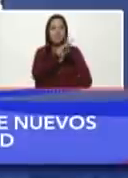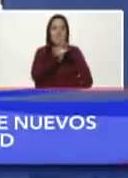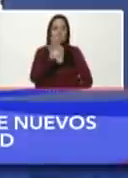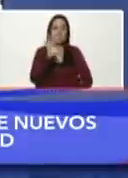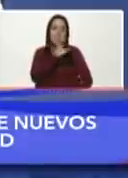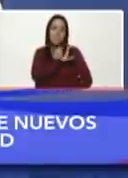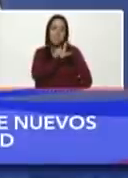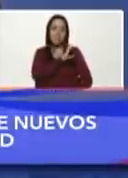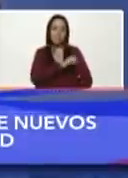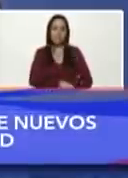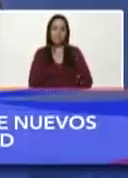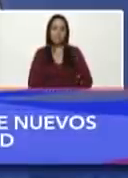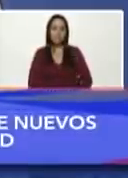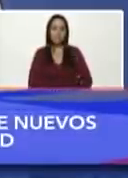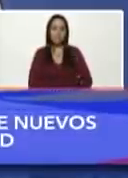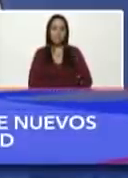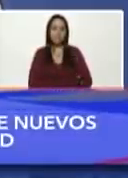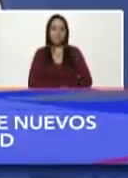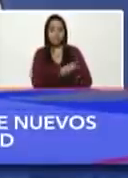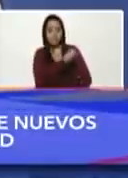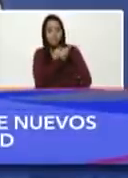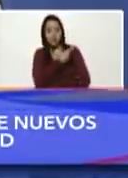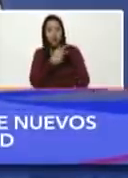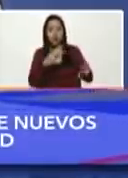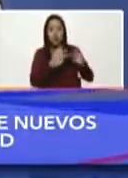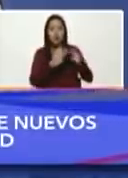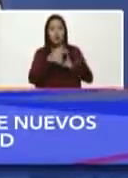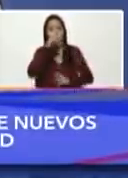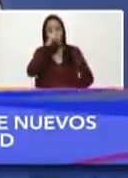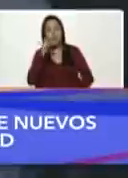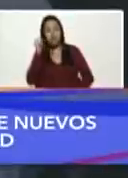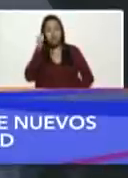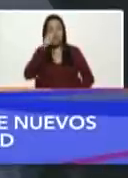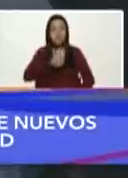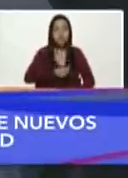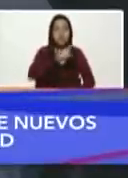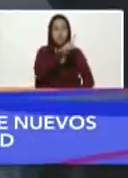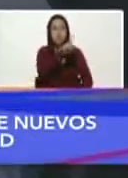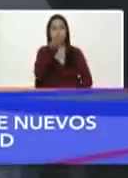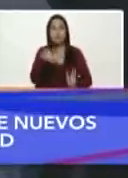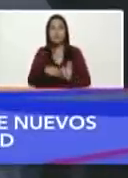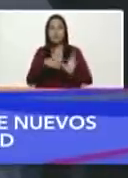Eduardo Piñate y yo nos conocemos desde el año 1975.